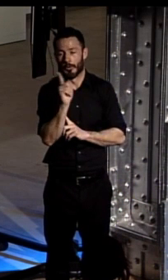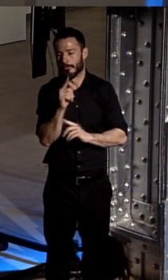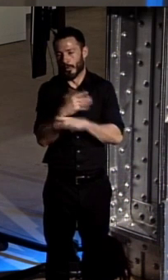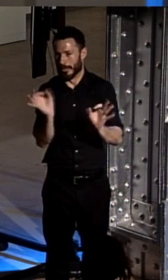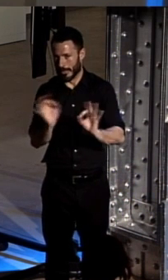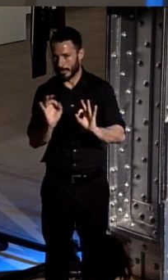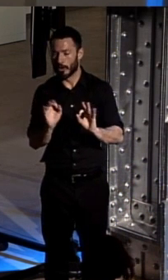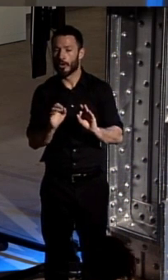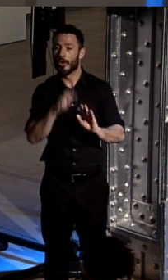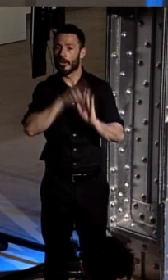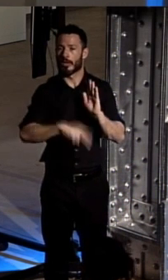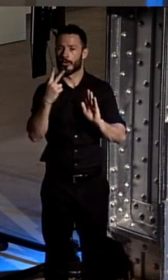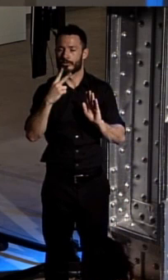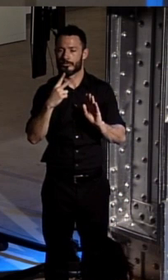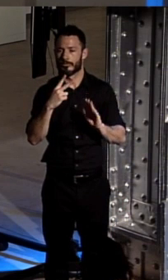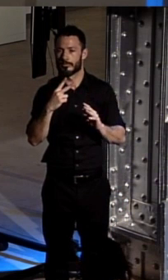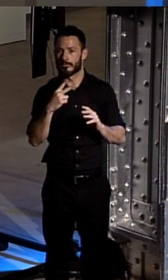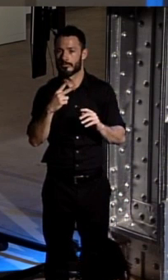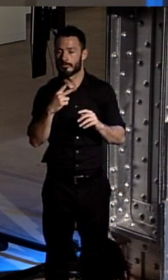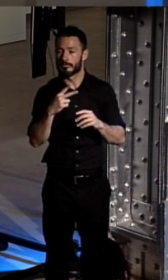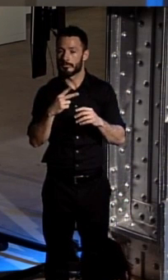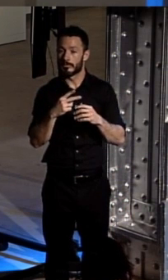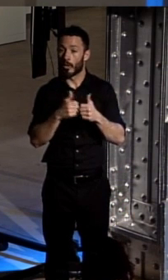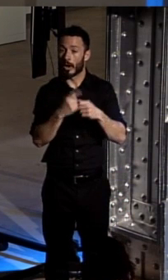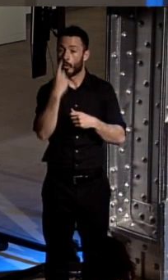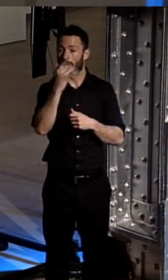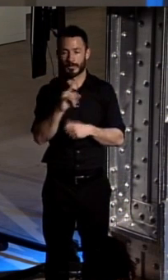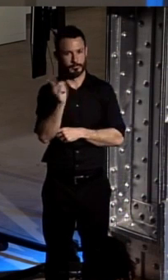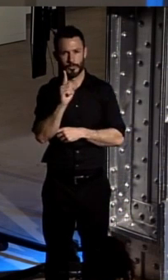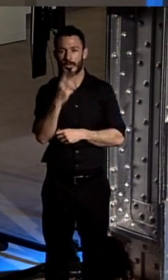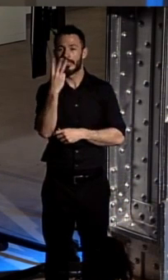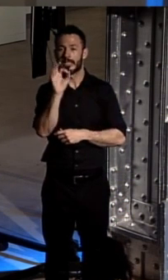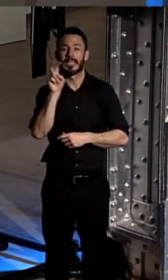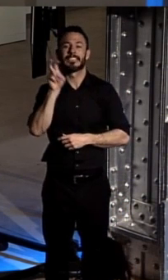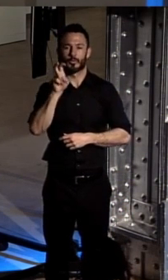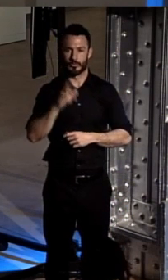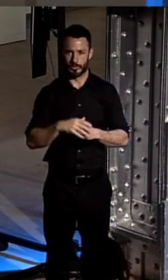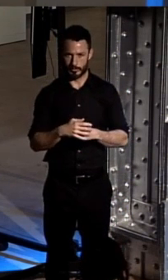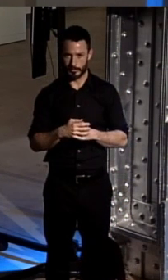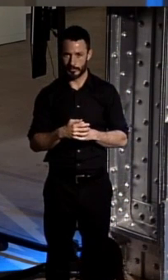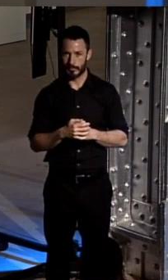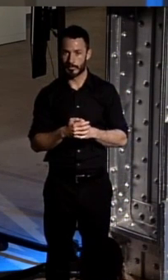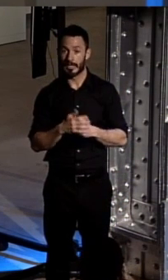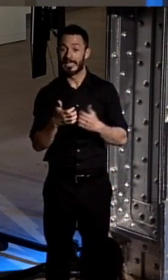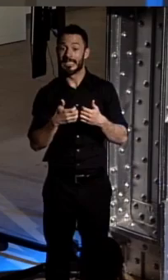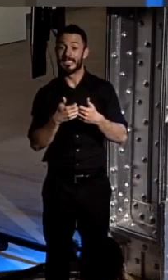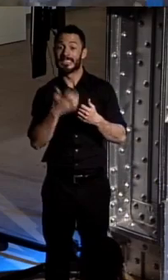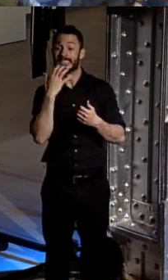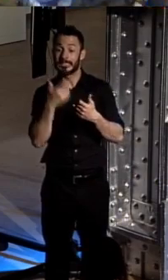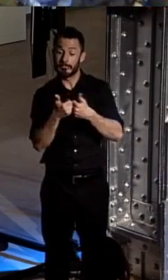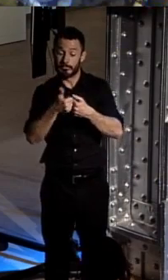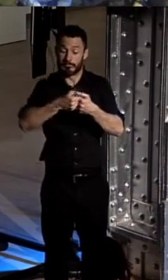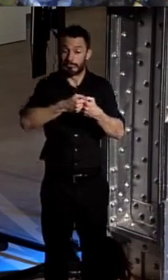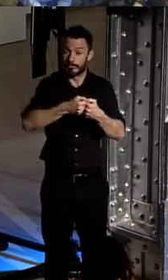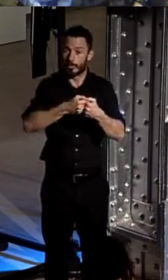instrucciones. La primera es que no van a jugar una vez, sino que van a jugar 30 segundos. Yo tomo el tiempo, no se preocupen. Cuando uno termina y apoya el pulgar sobre el otro, cuenta, tengo